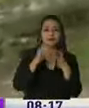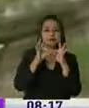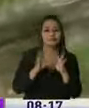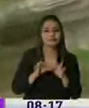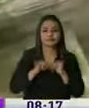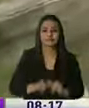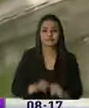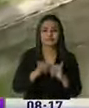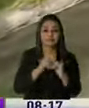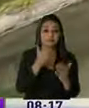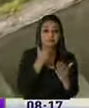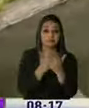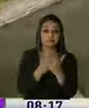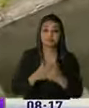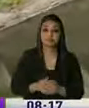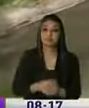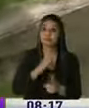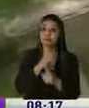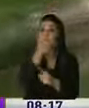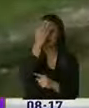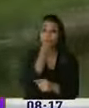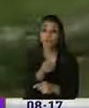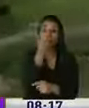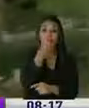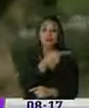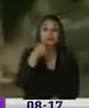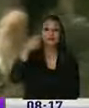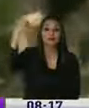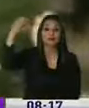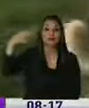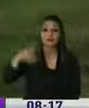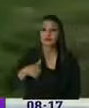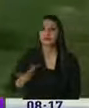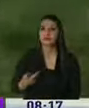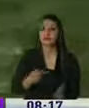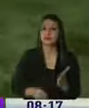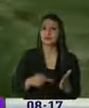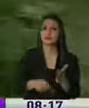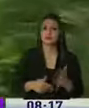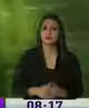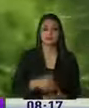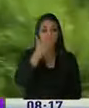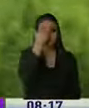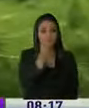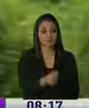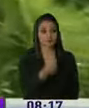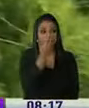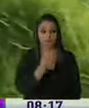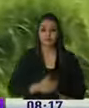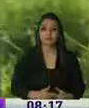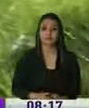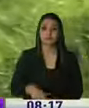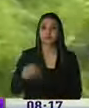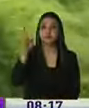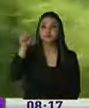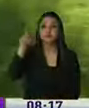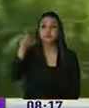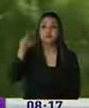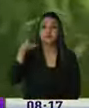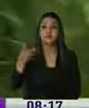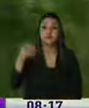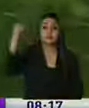permanente. Claro que sí. ¿Y qué pasa, señor? Buenos días, con la luz en este sector. Buenos días. Aquí en realidad lo que se necesita es